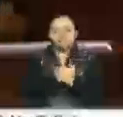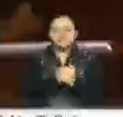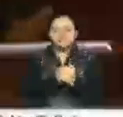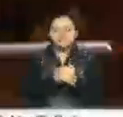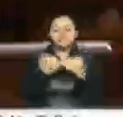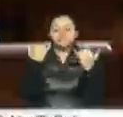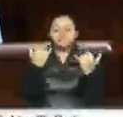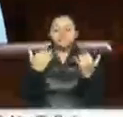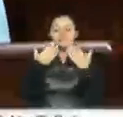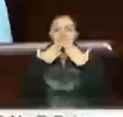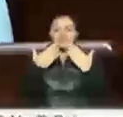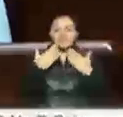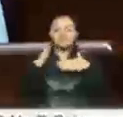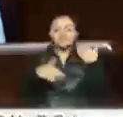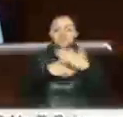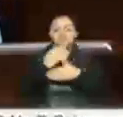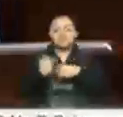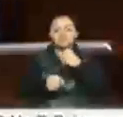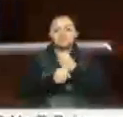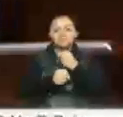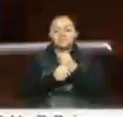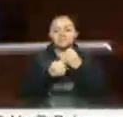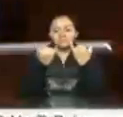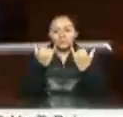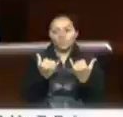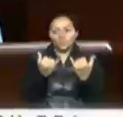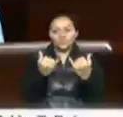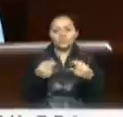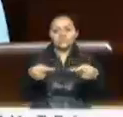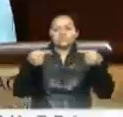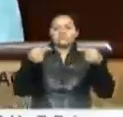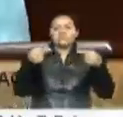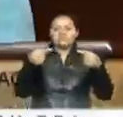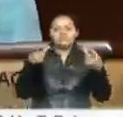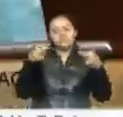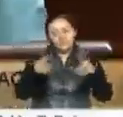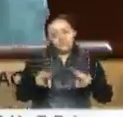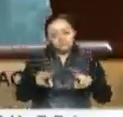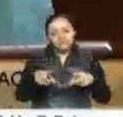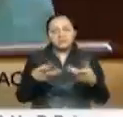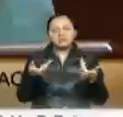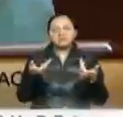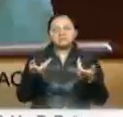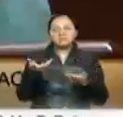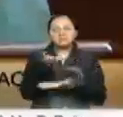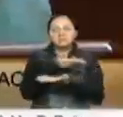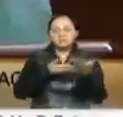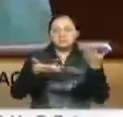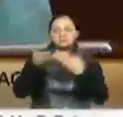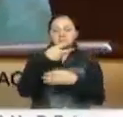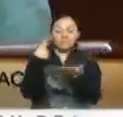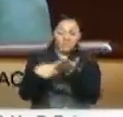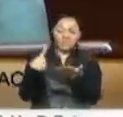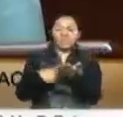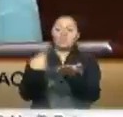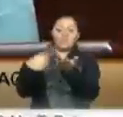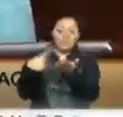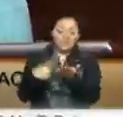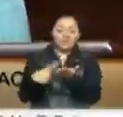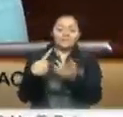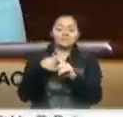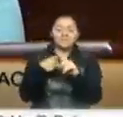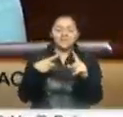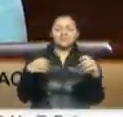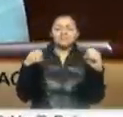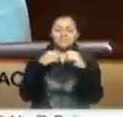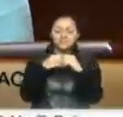por el aporte de todos. Gracias por los momentos de tensión. Gracias por los momentos de amplia y ardua discusión. Pero sobre